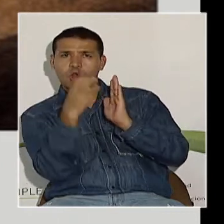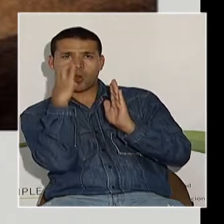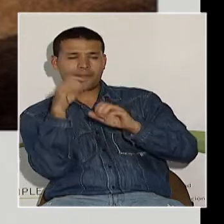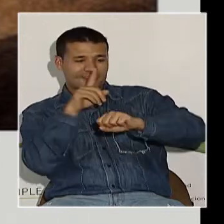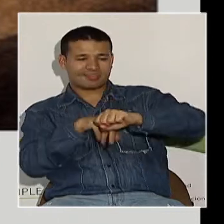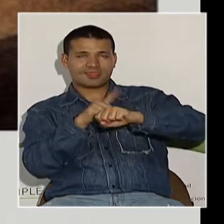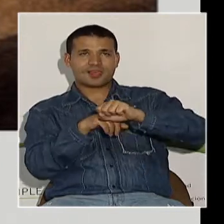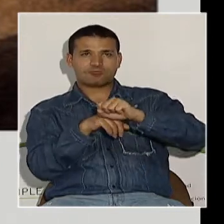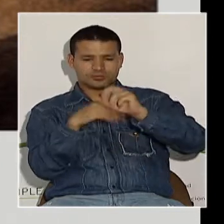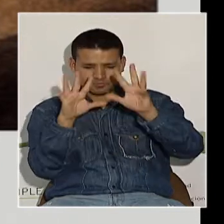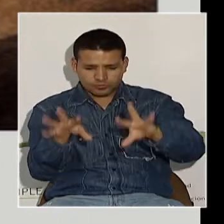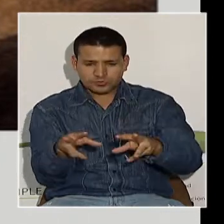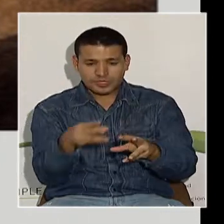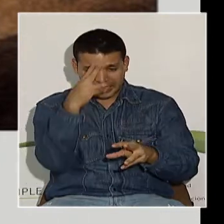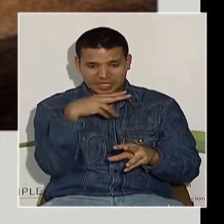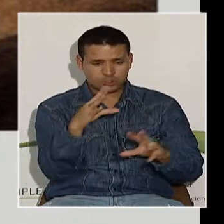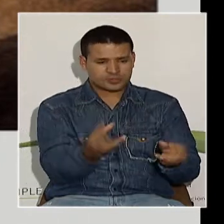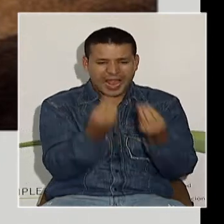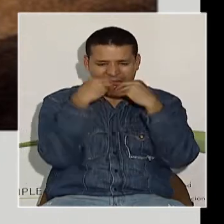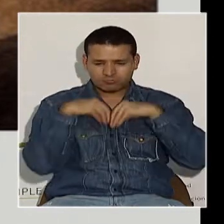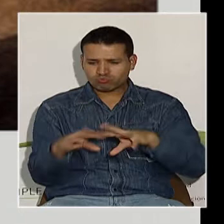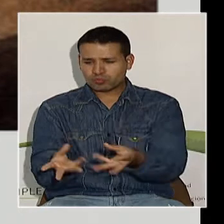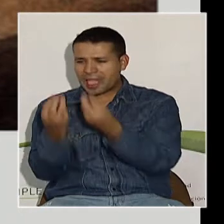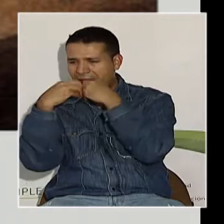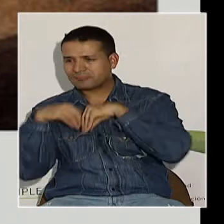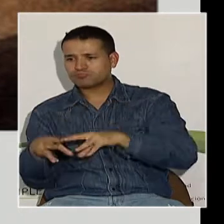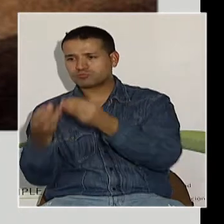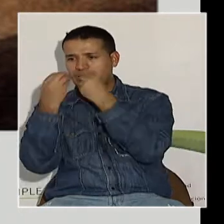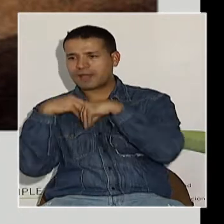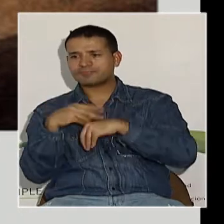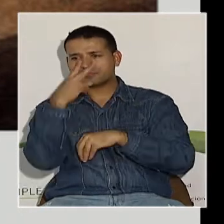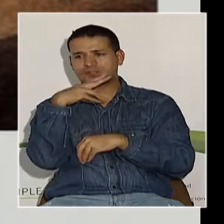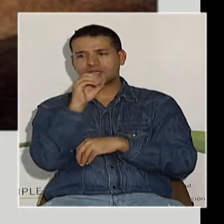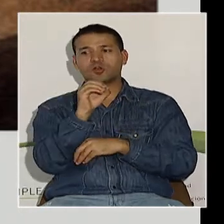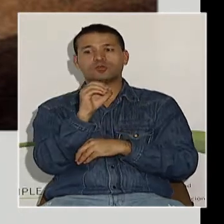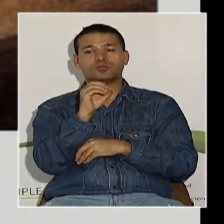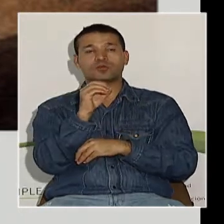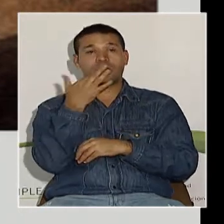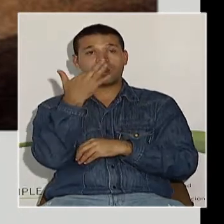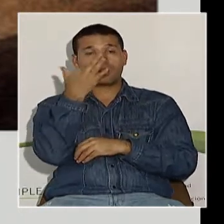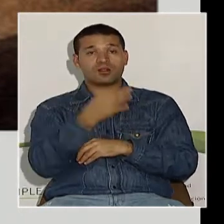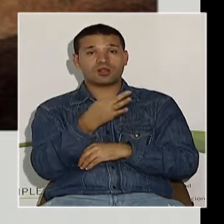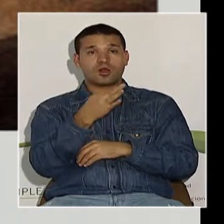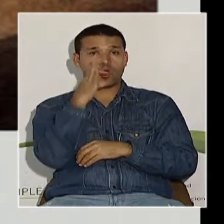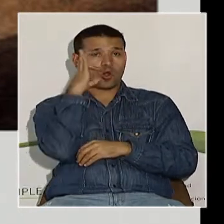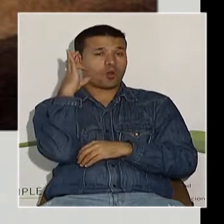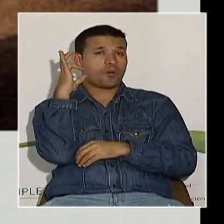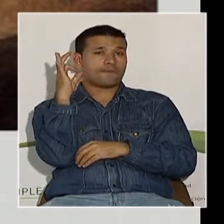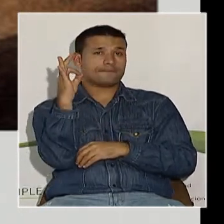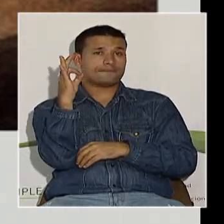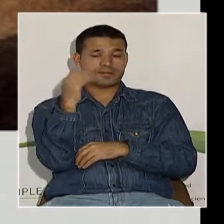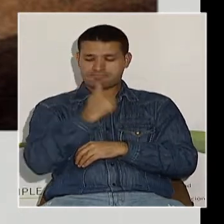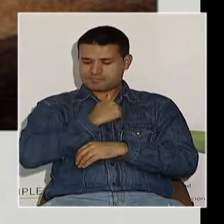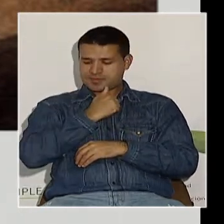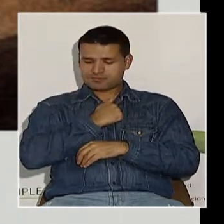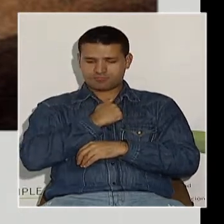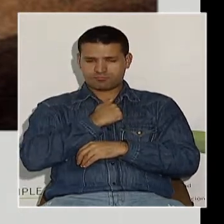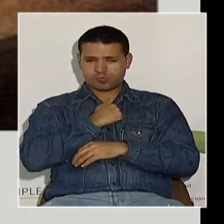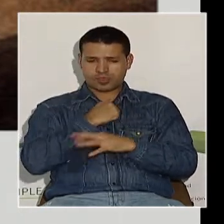Estamos hablando de un mito de 3.000 años de los griegos. Y es la realidad de que el hombre se devora a sí